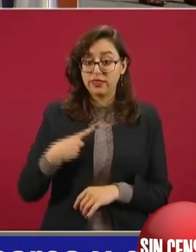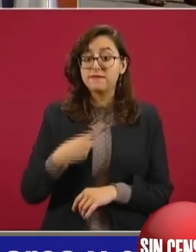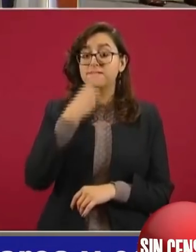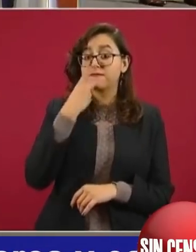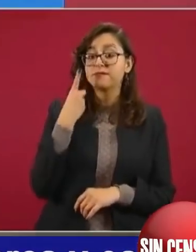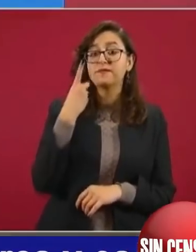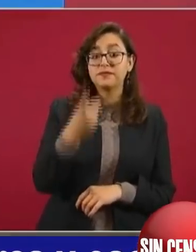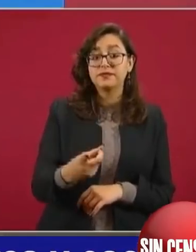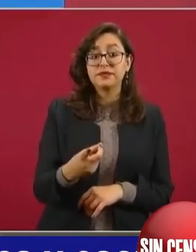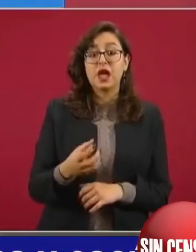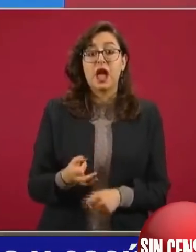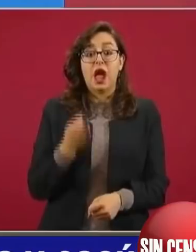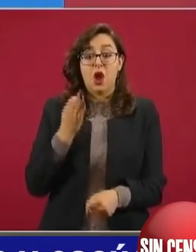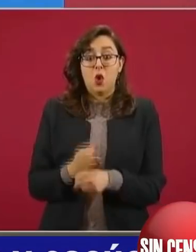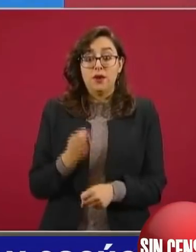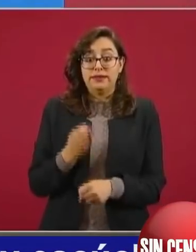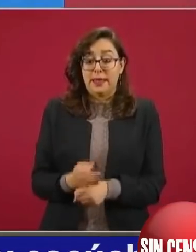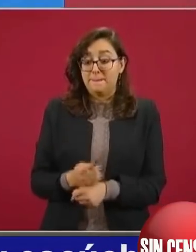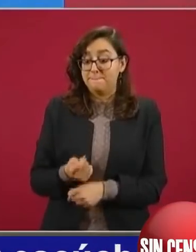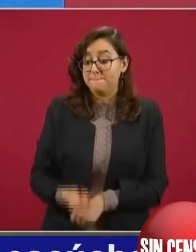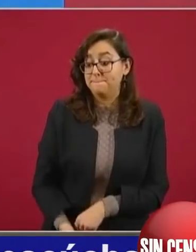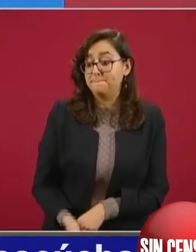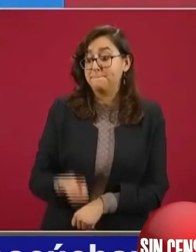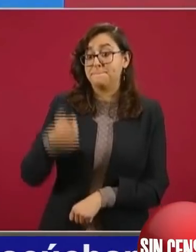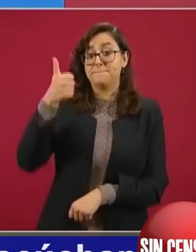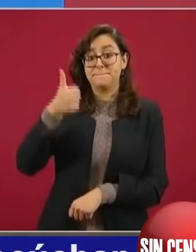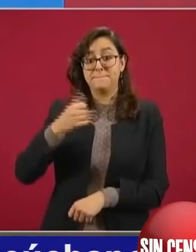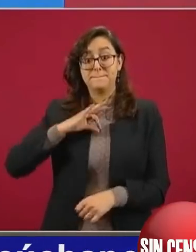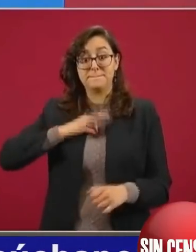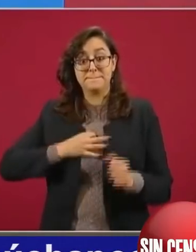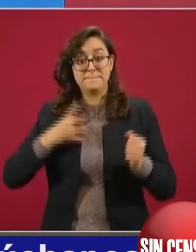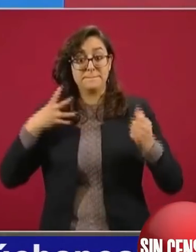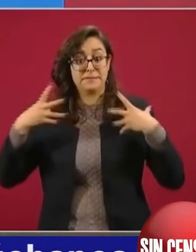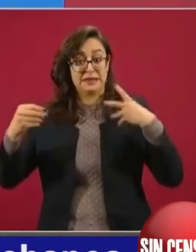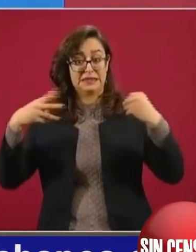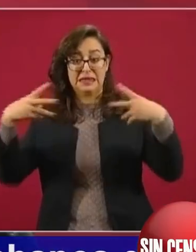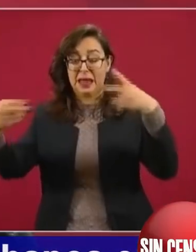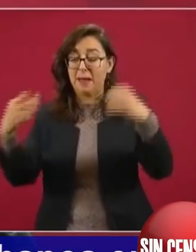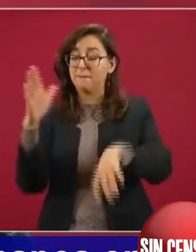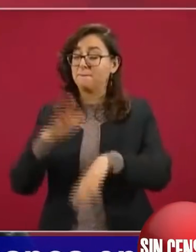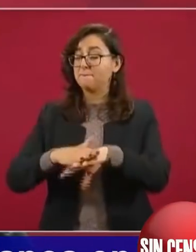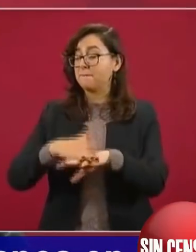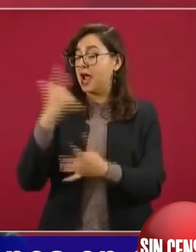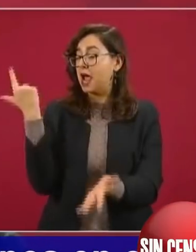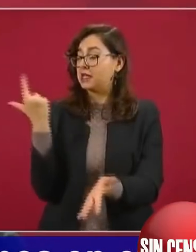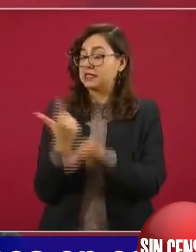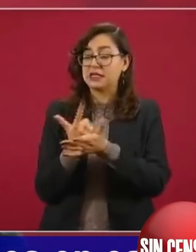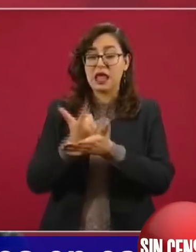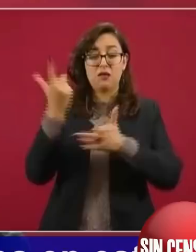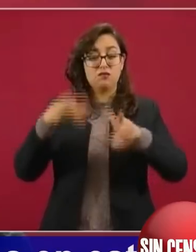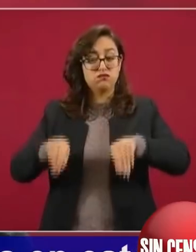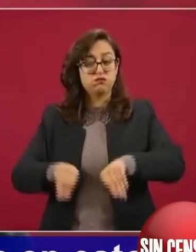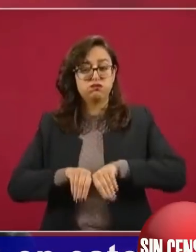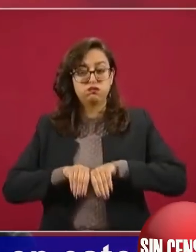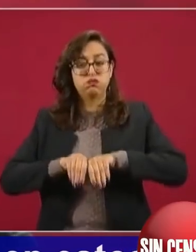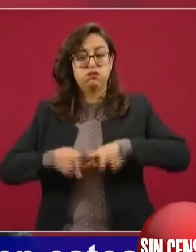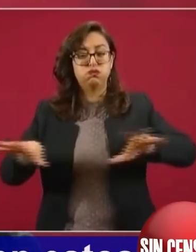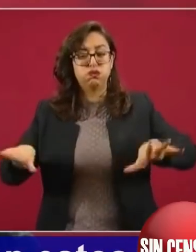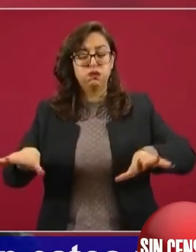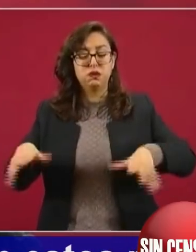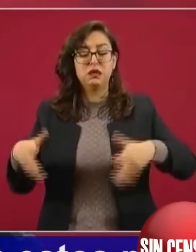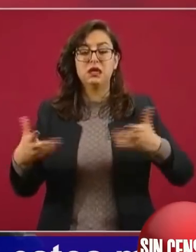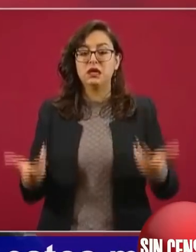esta primera fase epidémica, la fase de su emergencia, la fase de su propagación inicial, que ha